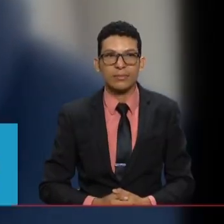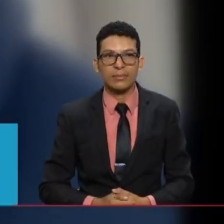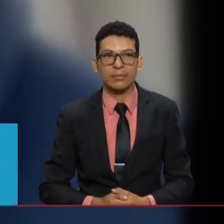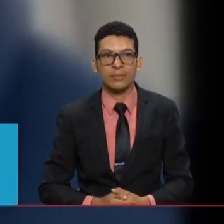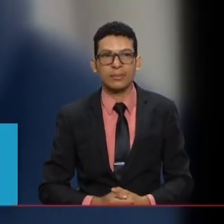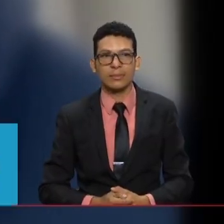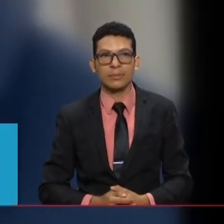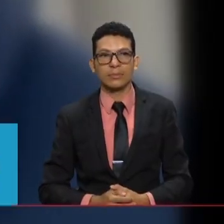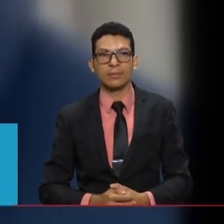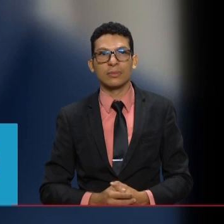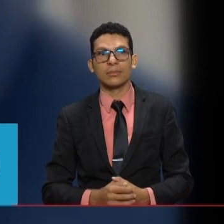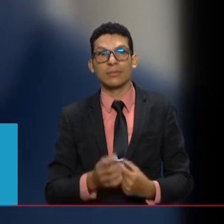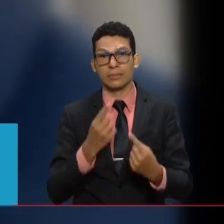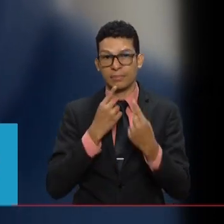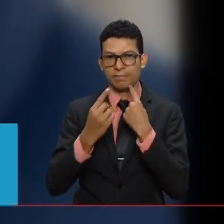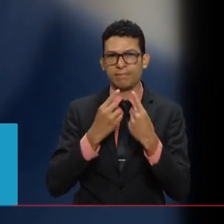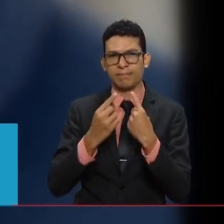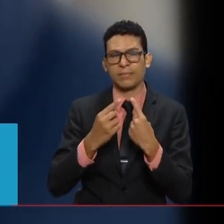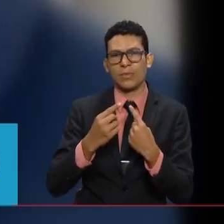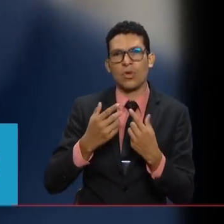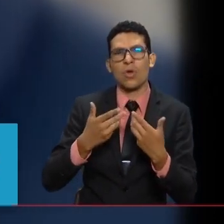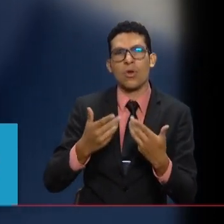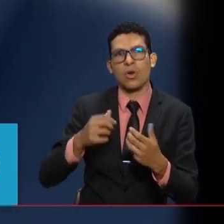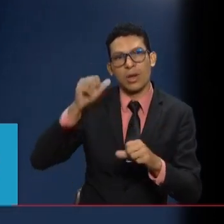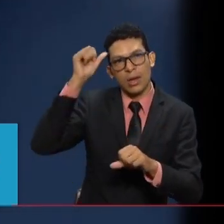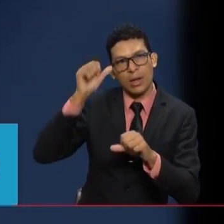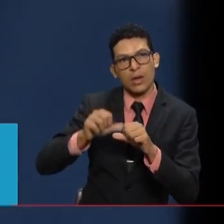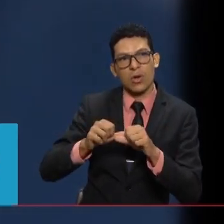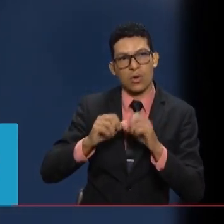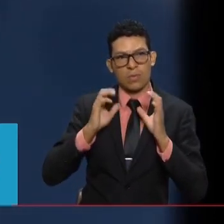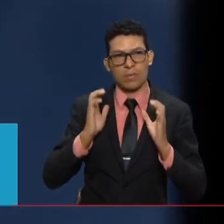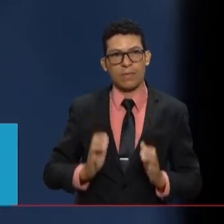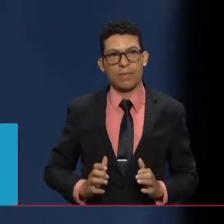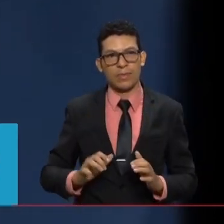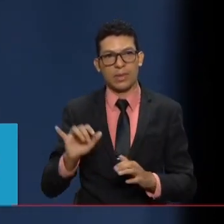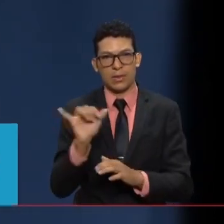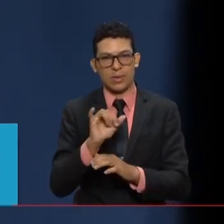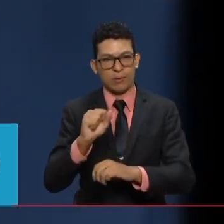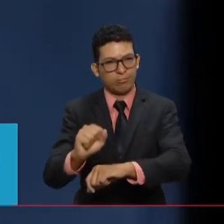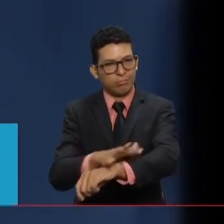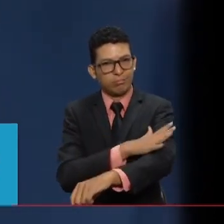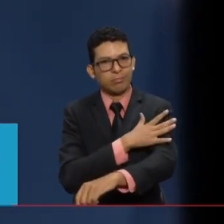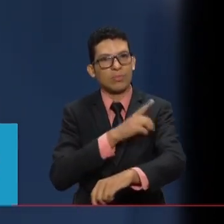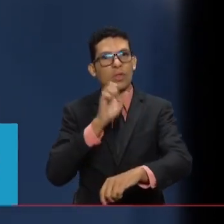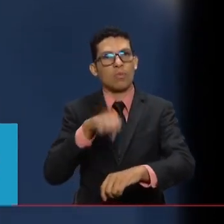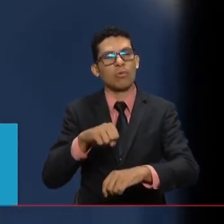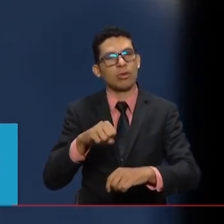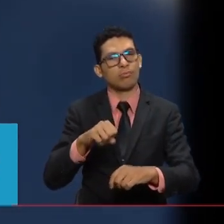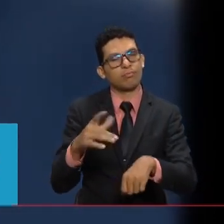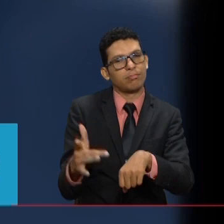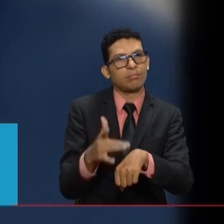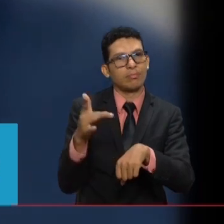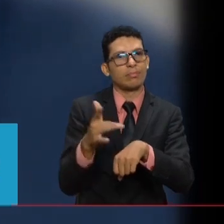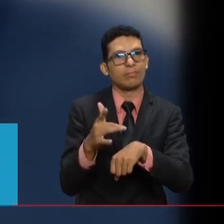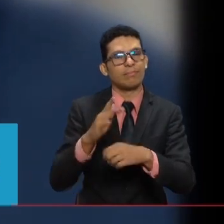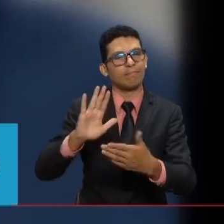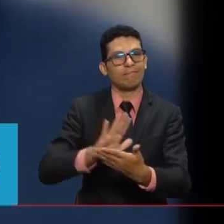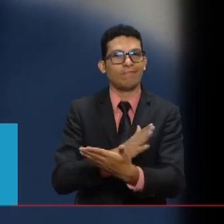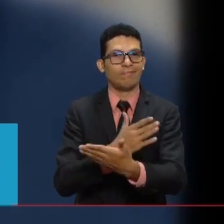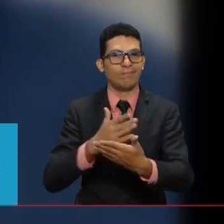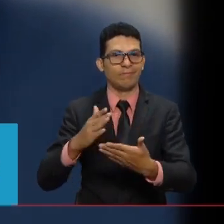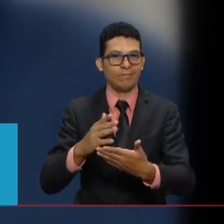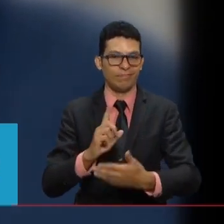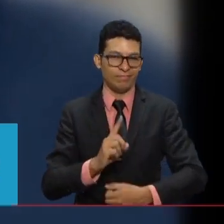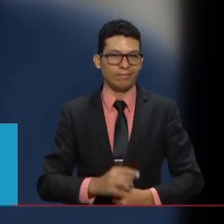Fantasía habla de cómo nuestra memoria, tanto física como emocional, puede ser activada por la música